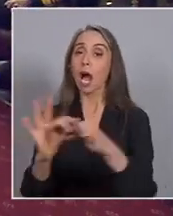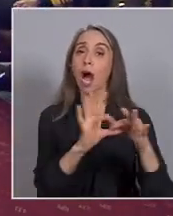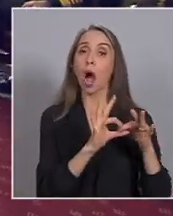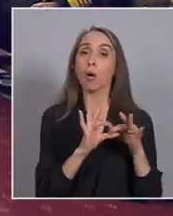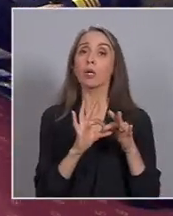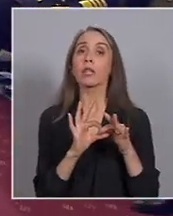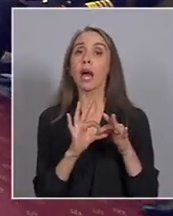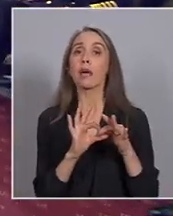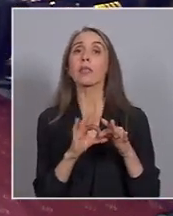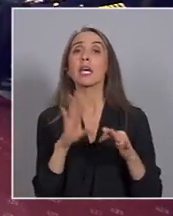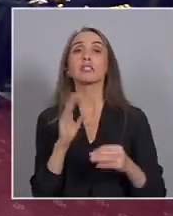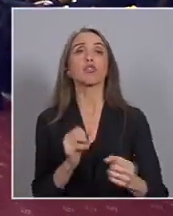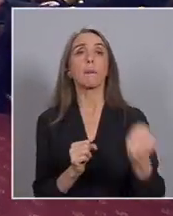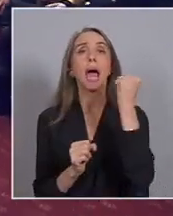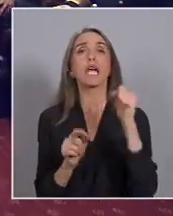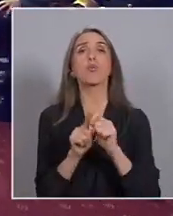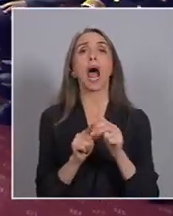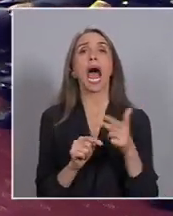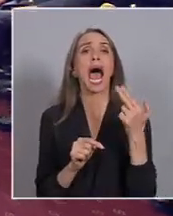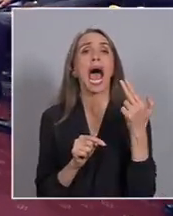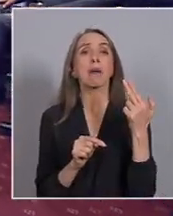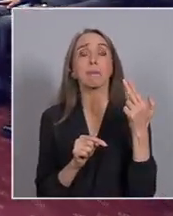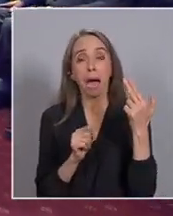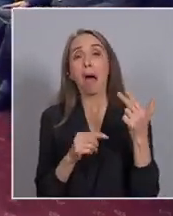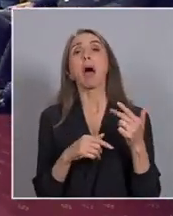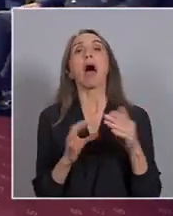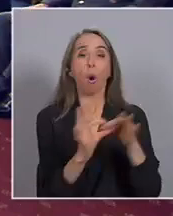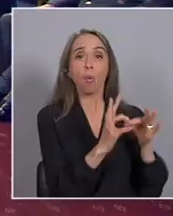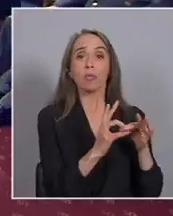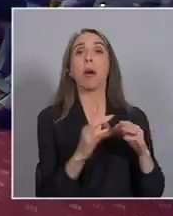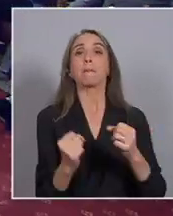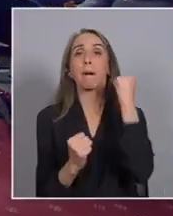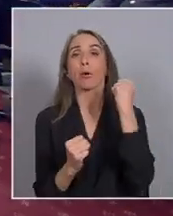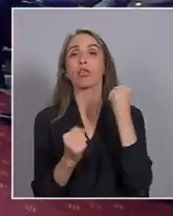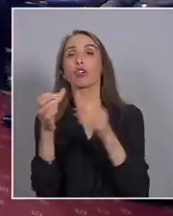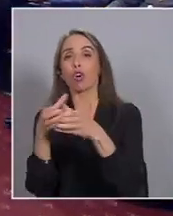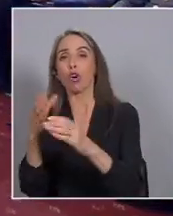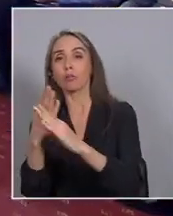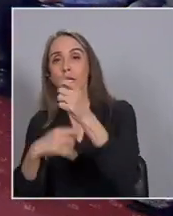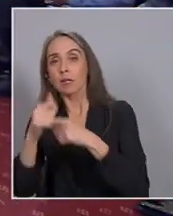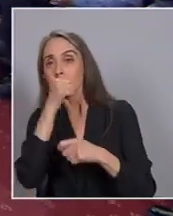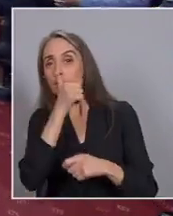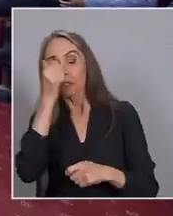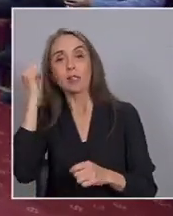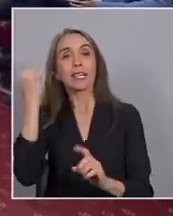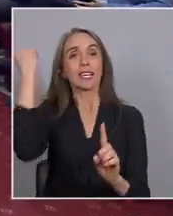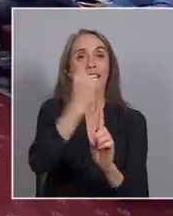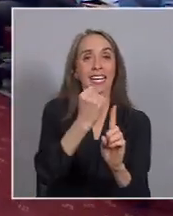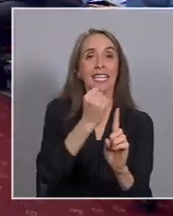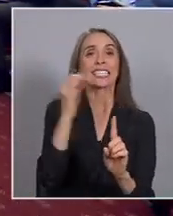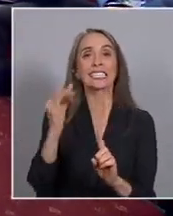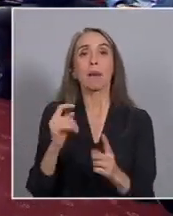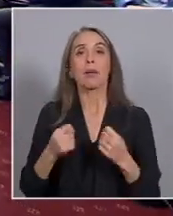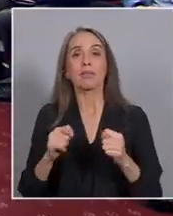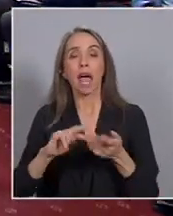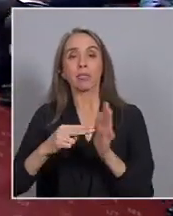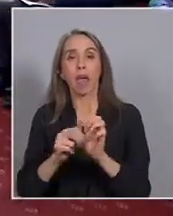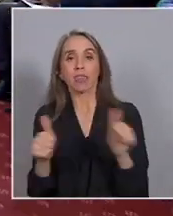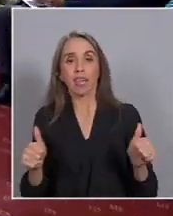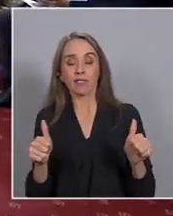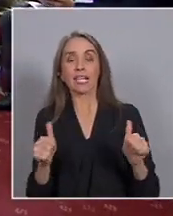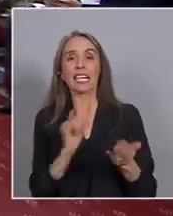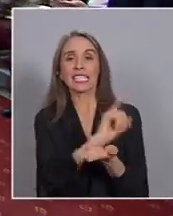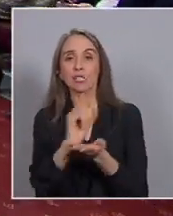más poderosa frente al crimen. Por eso, siempre el crimen trata de dividirnos, de corromper